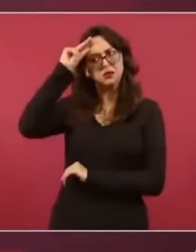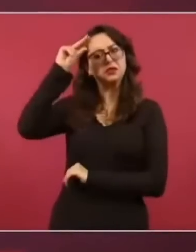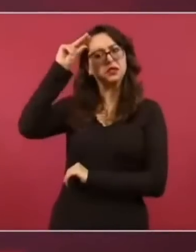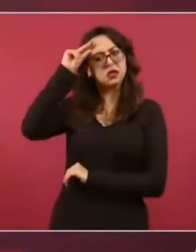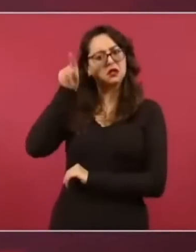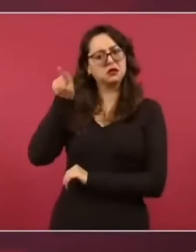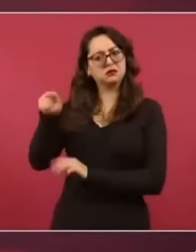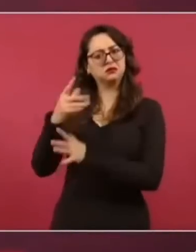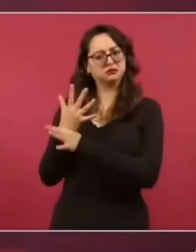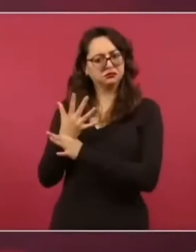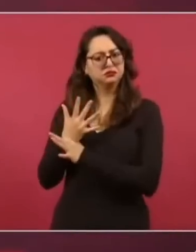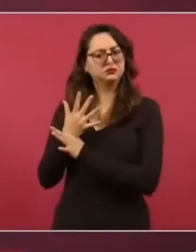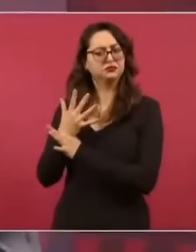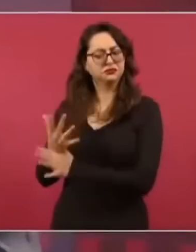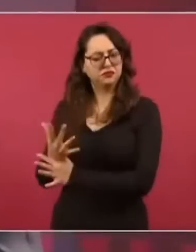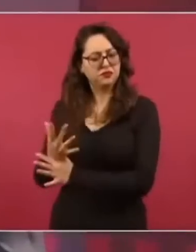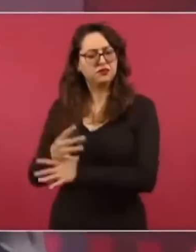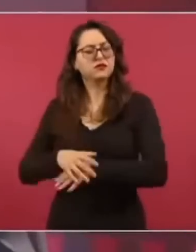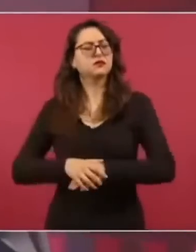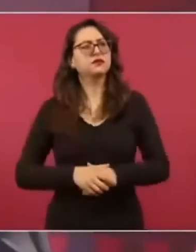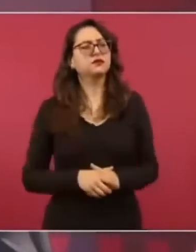o hay una